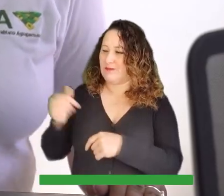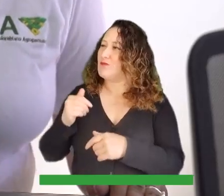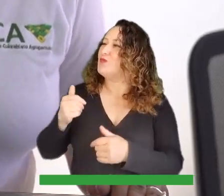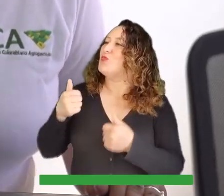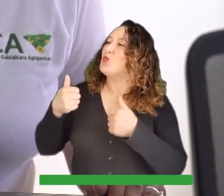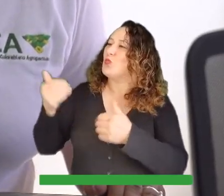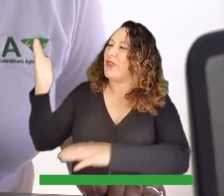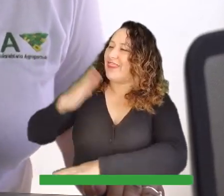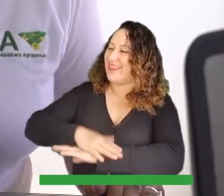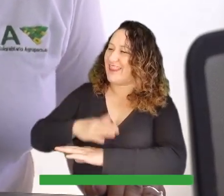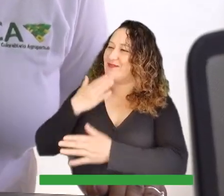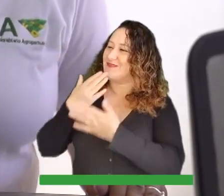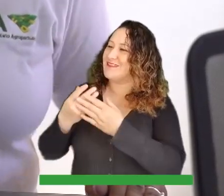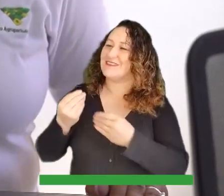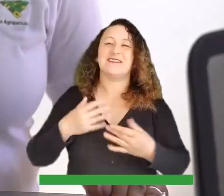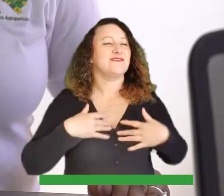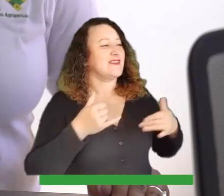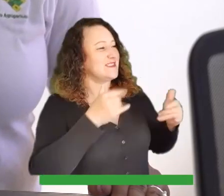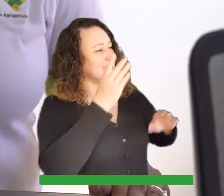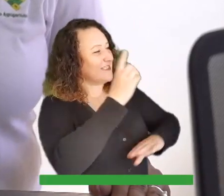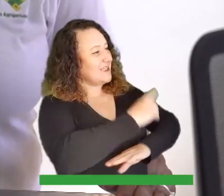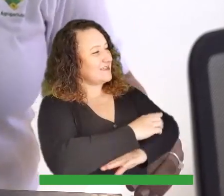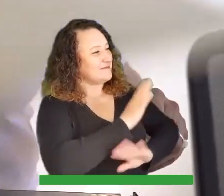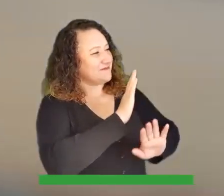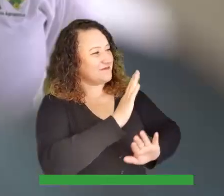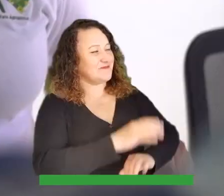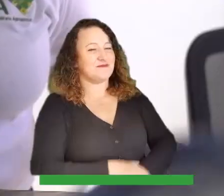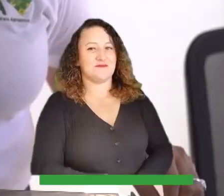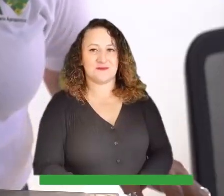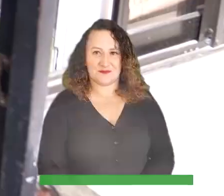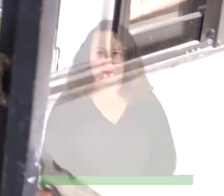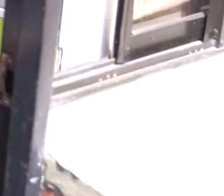tenga buen día y muchas gracias. Que esté muy bien, un feliz, bueno, día. Pues. Hasta luego.